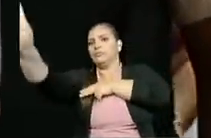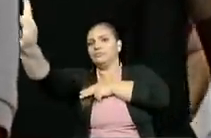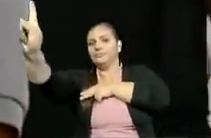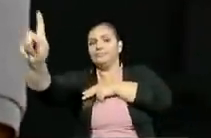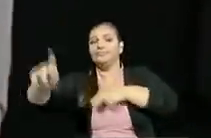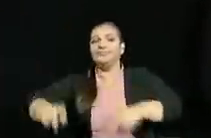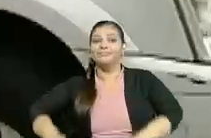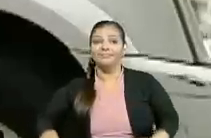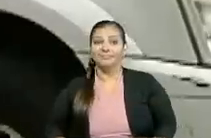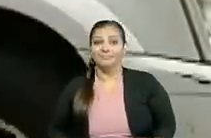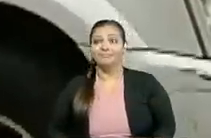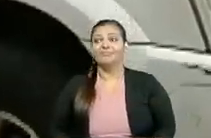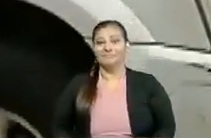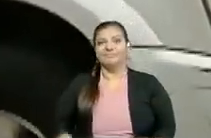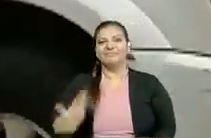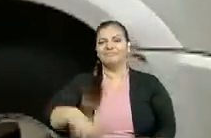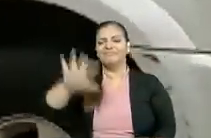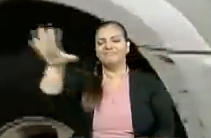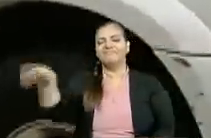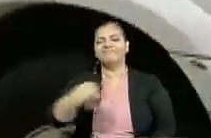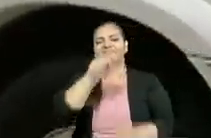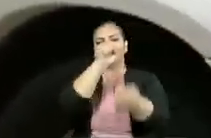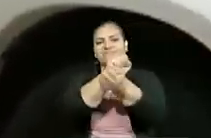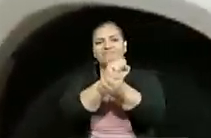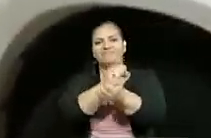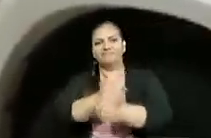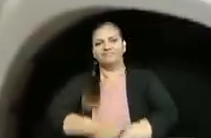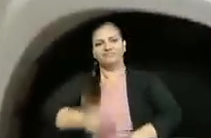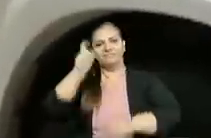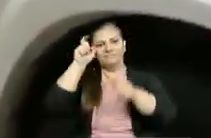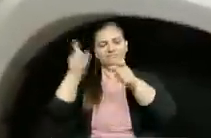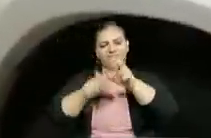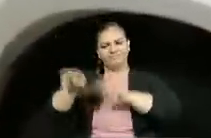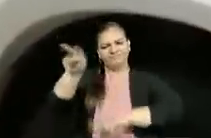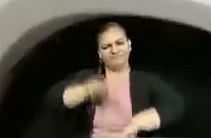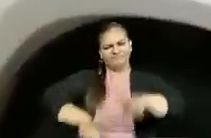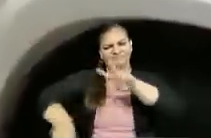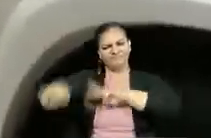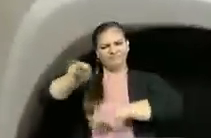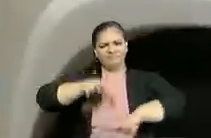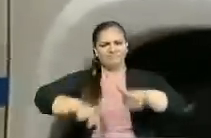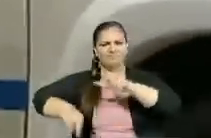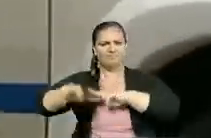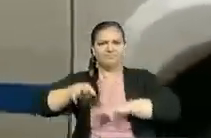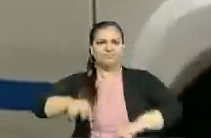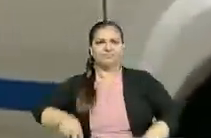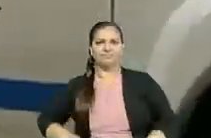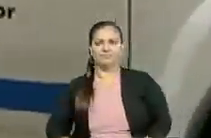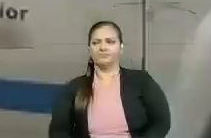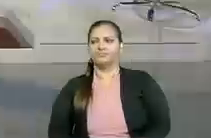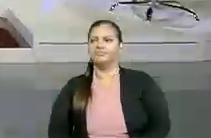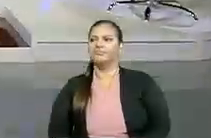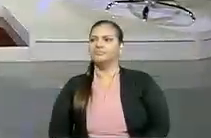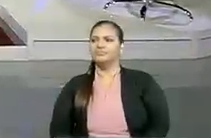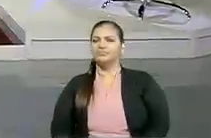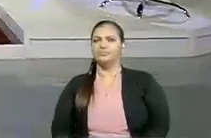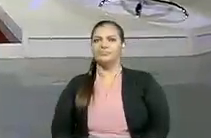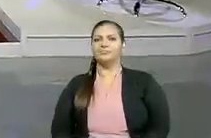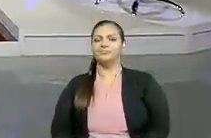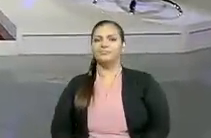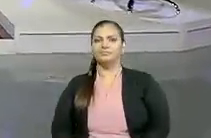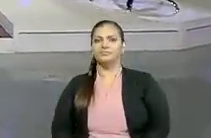detenido y que en próximas horas se tendría resultados de las indagaciones realizadas por policía y fiscalía, informó Julio César